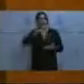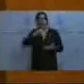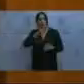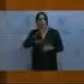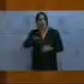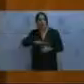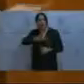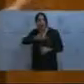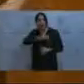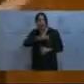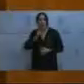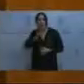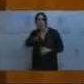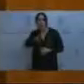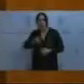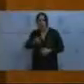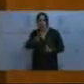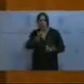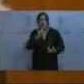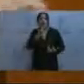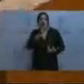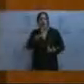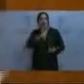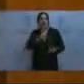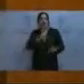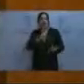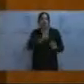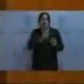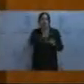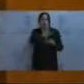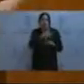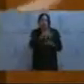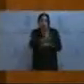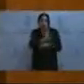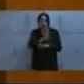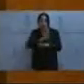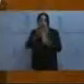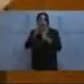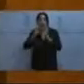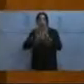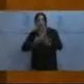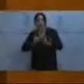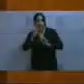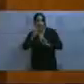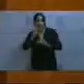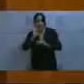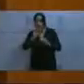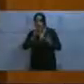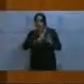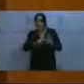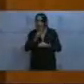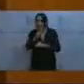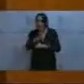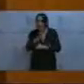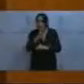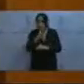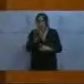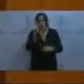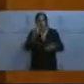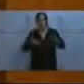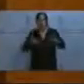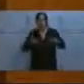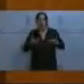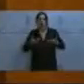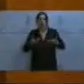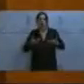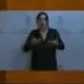eso no sale usted a vanagloriarse de lo bien que lo hace. No va a Castilla y León, ni va a Castilla-La Mancha, ni va a Extremadura para compararnos. Los últimos que cobran las ayudas son